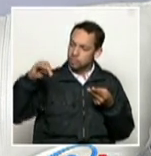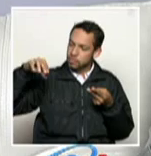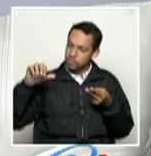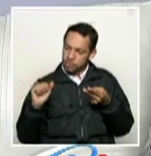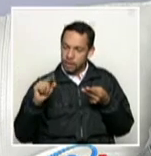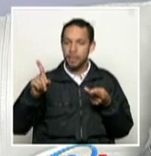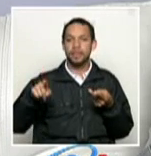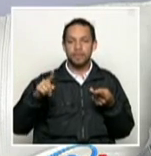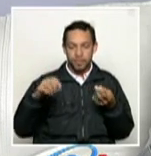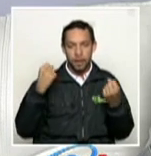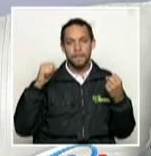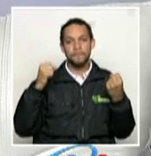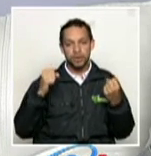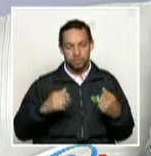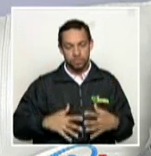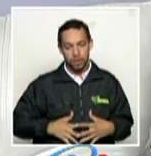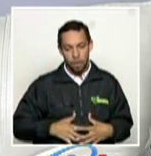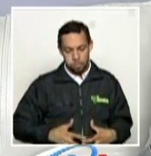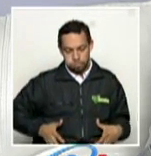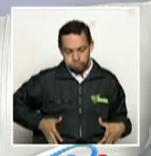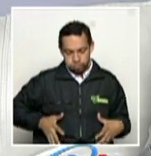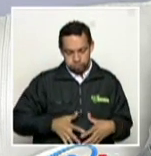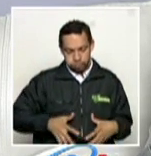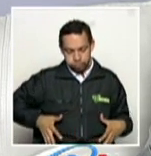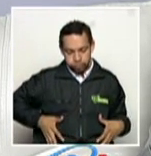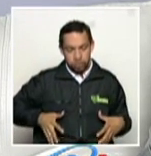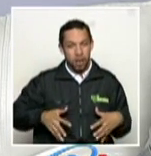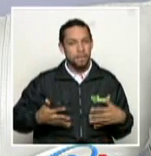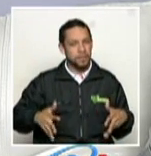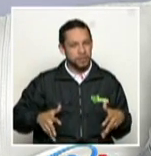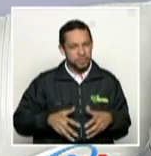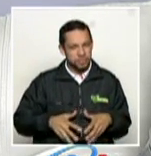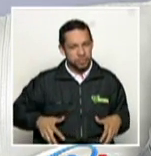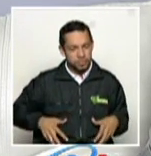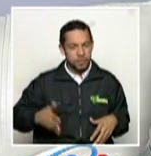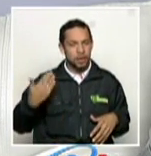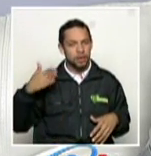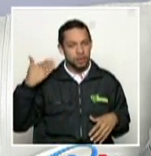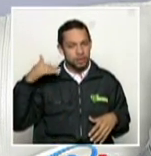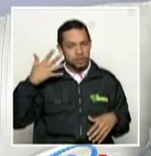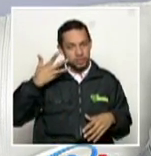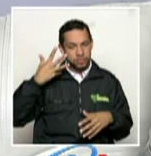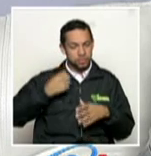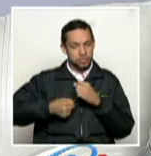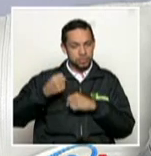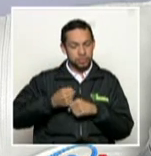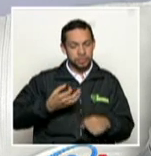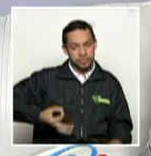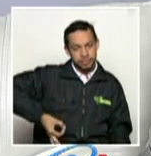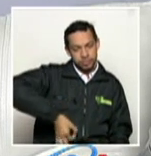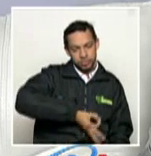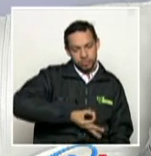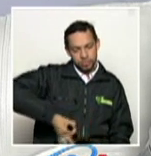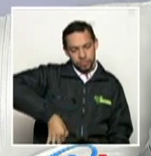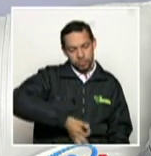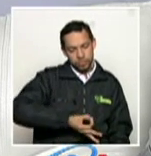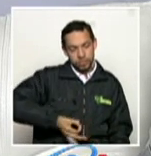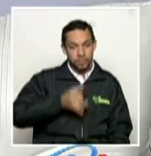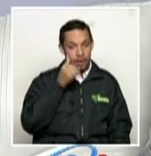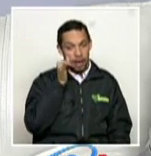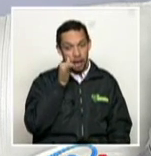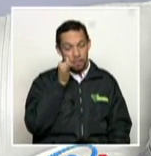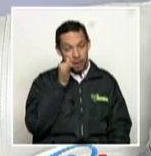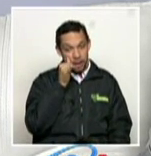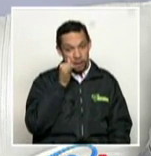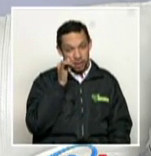mucho, doctor, es mi volumen del estómago. A mí me hicieron hace 5 años el examen del colon, que es con la cámara